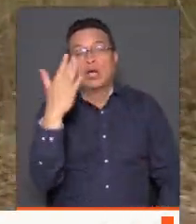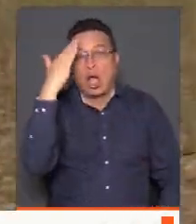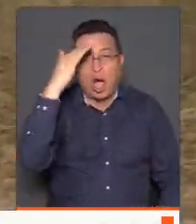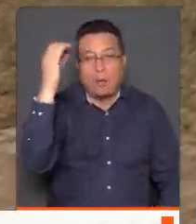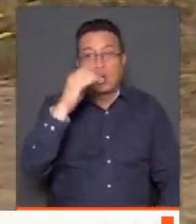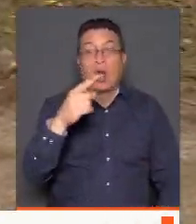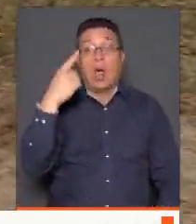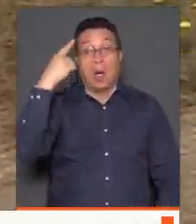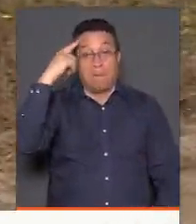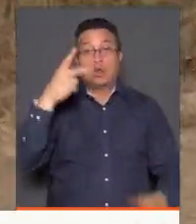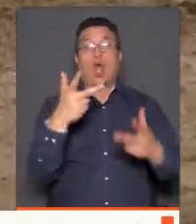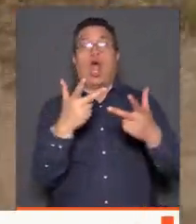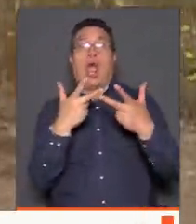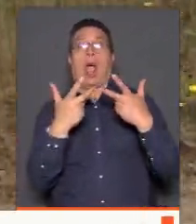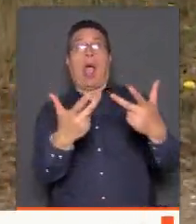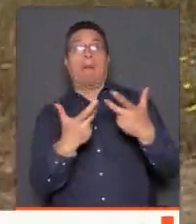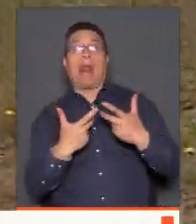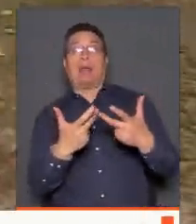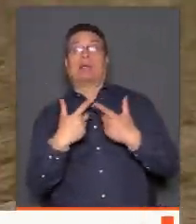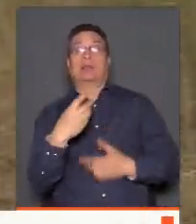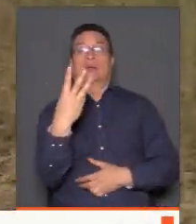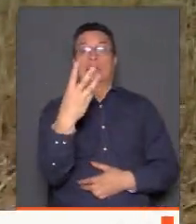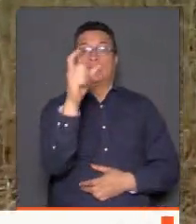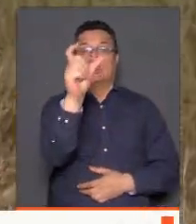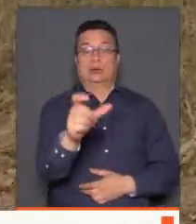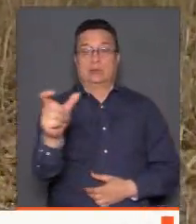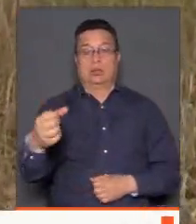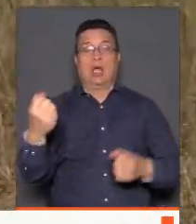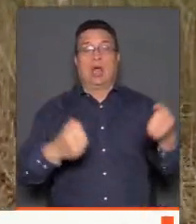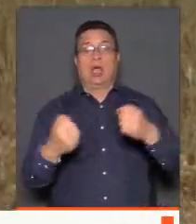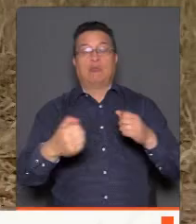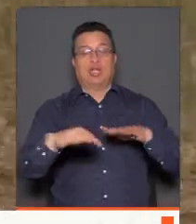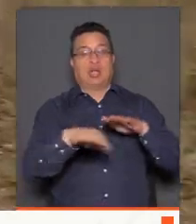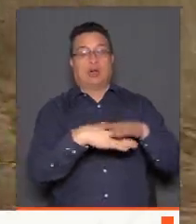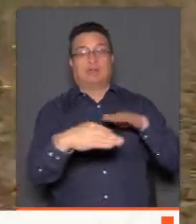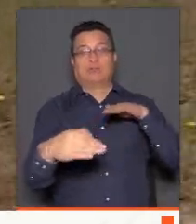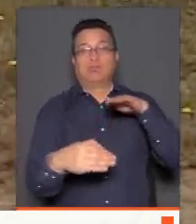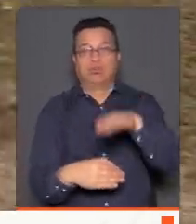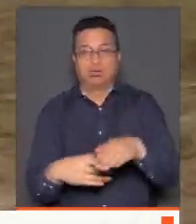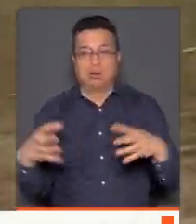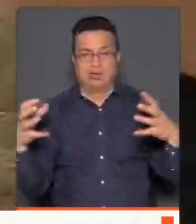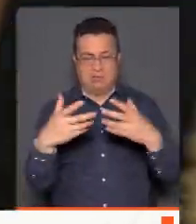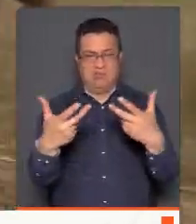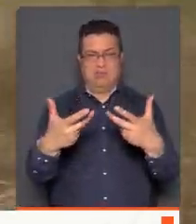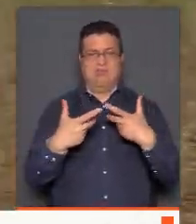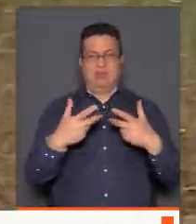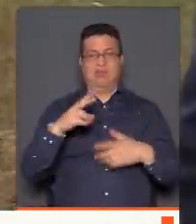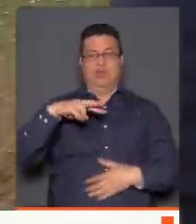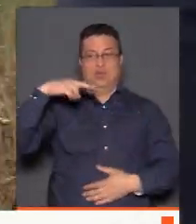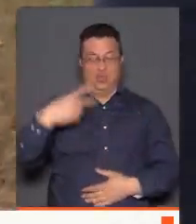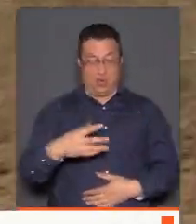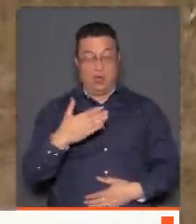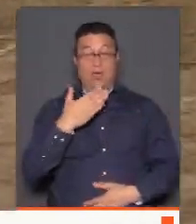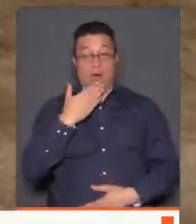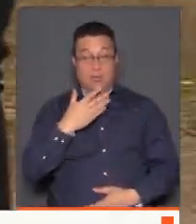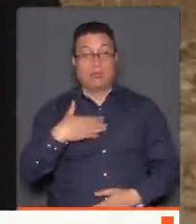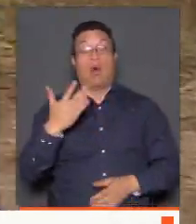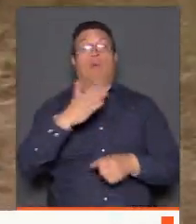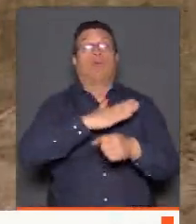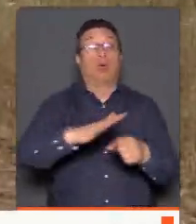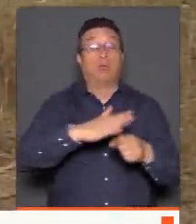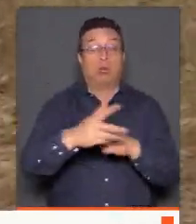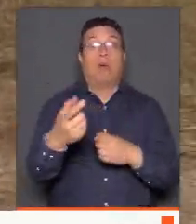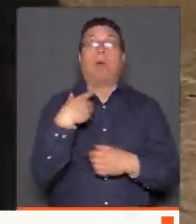hubo amedrentamientos de parte de tres hombres que llegaron a bordo de una camioneta. Violencia que el mismo dueño teme vivir si toma la decisión de demoler